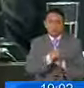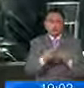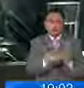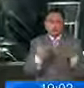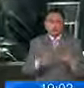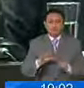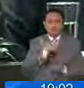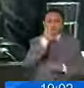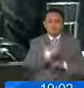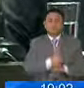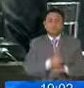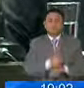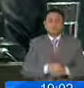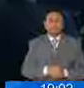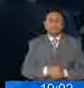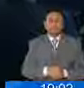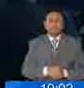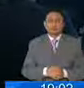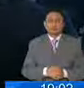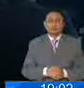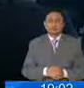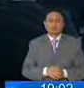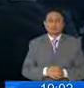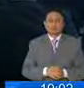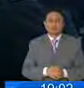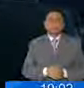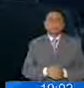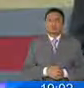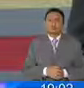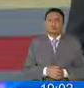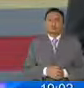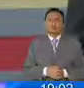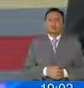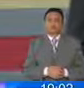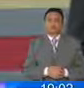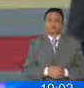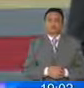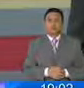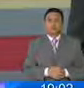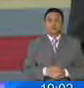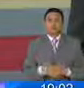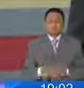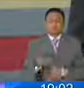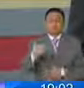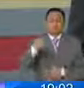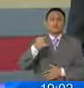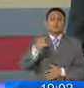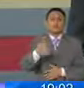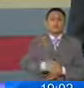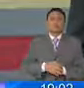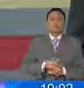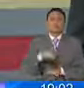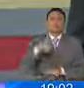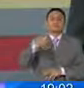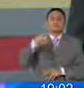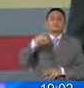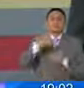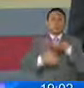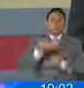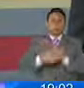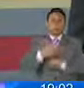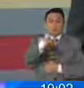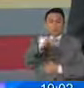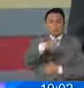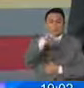Fiscalía General del Estado. Informó Javier Gallo. Este jueves culminó el periodo legislativo 2013-2017.